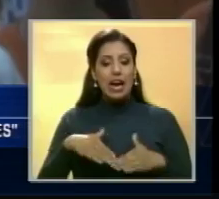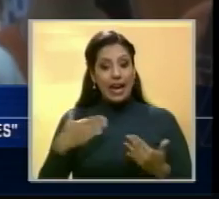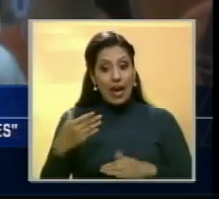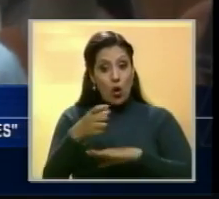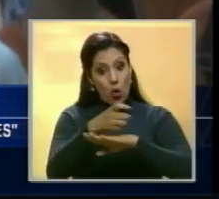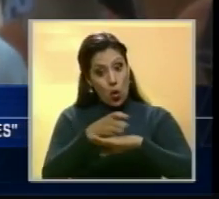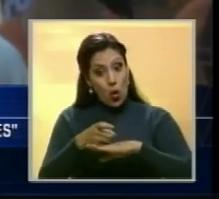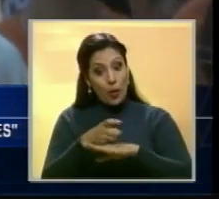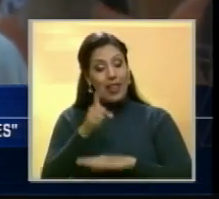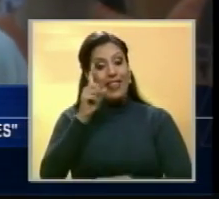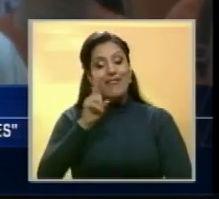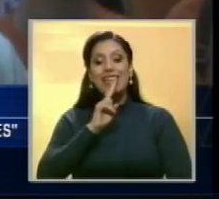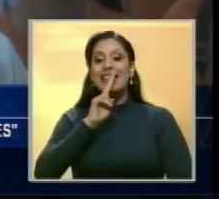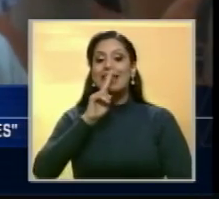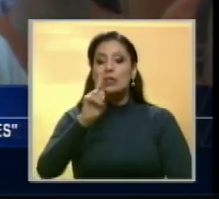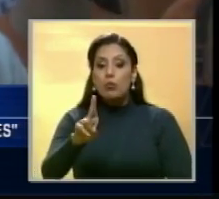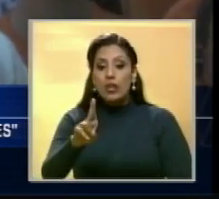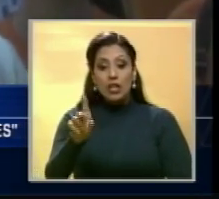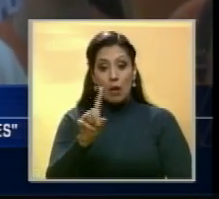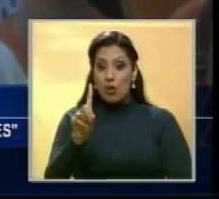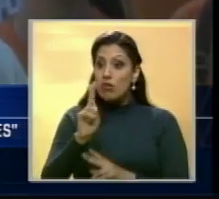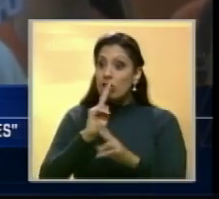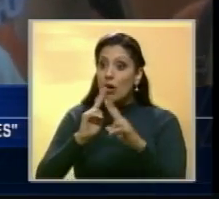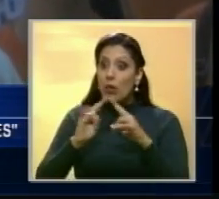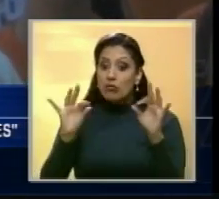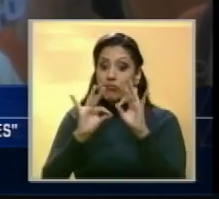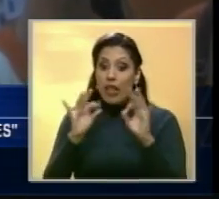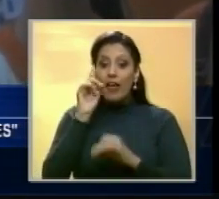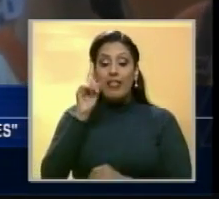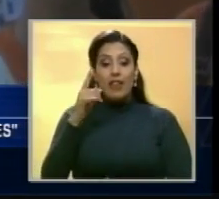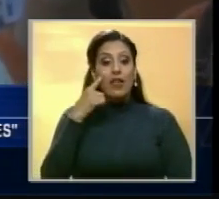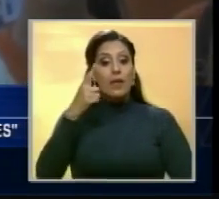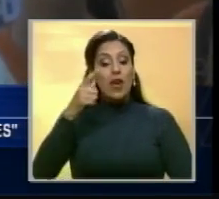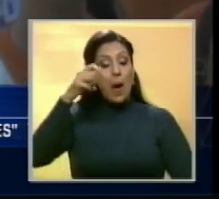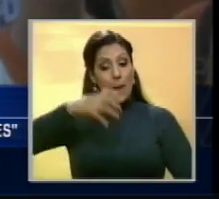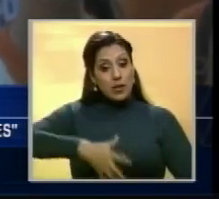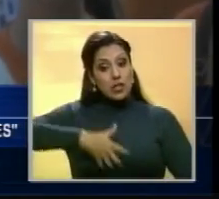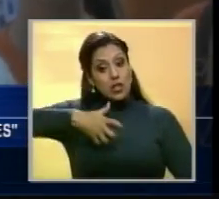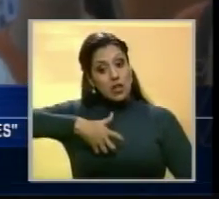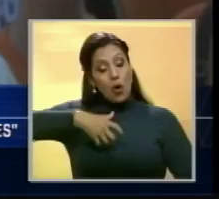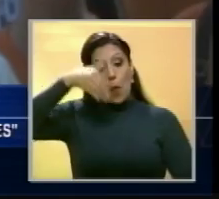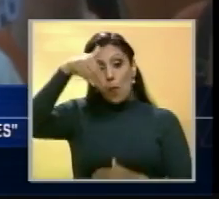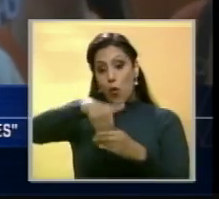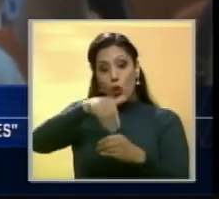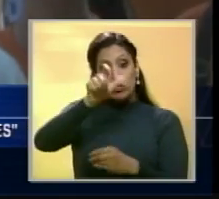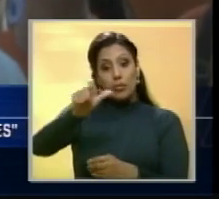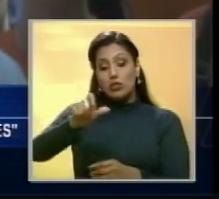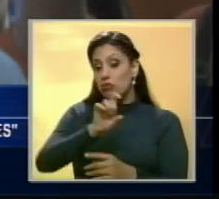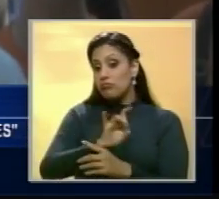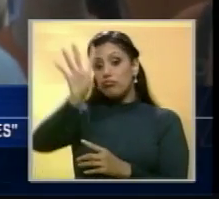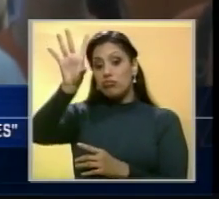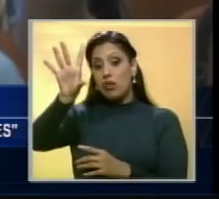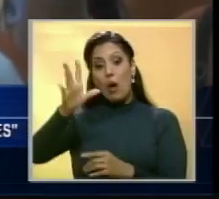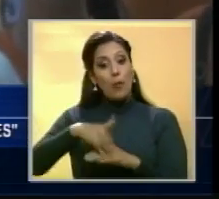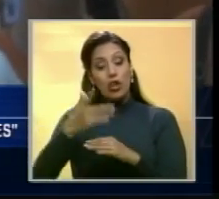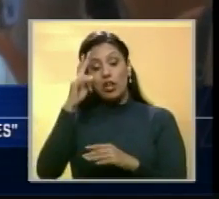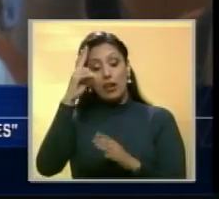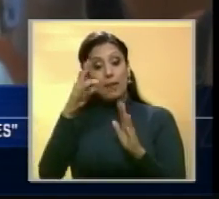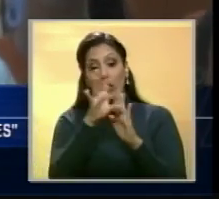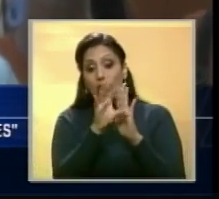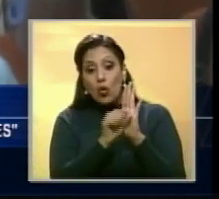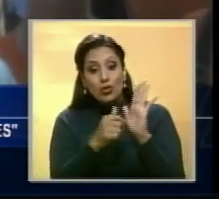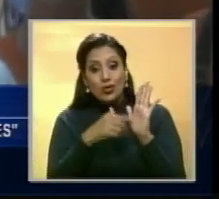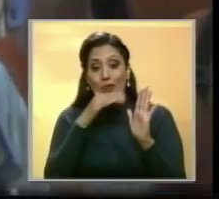los gobernantes respondan o si no, verán el juicio del pueblo que a través del voto y a través de las instancias constitucionales